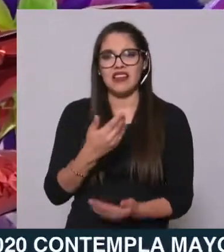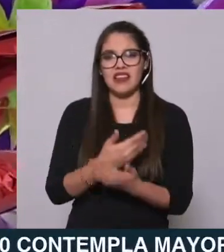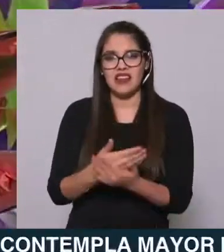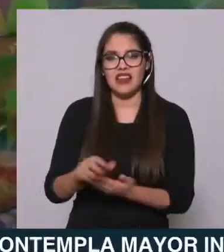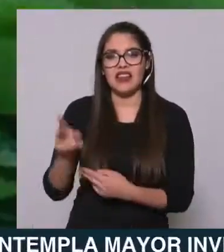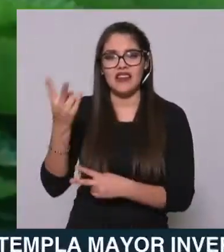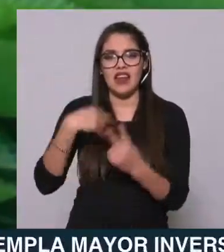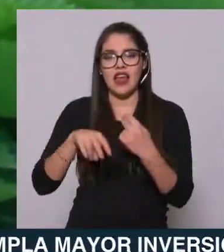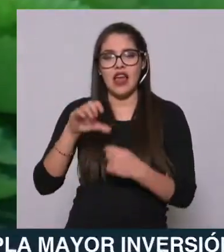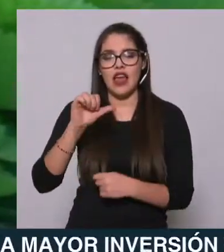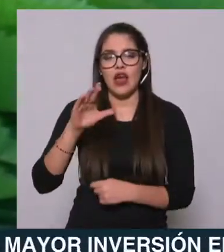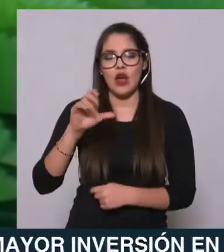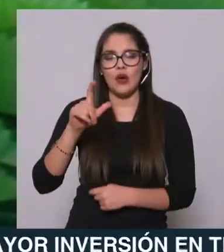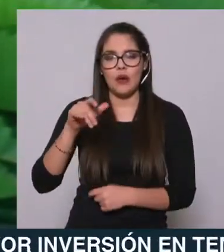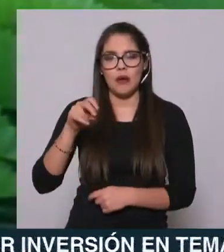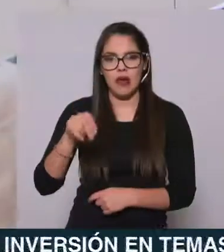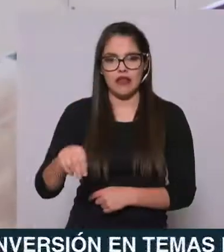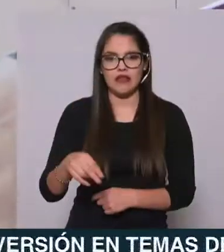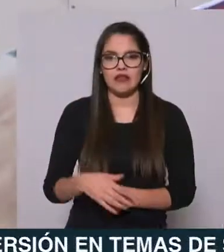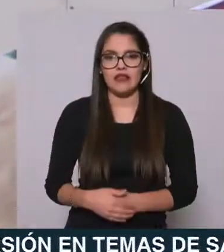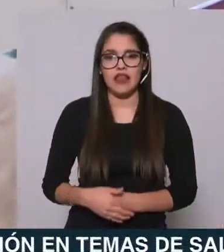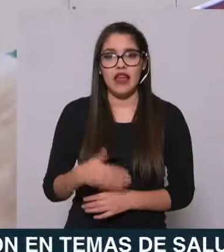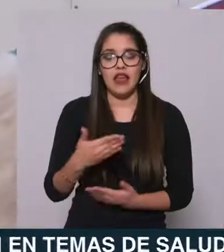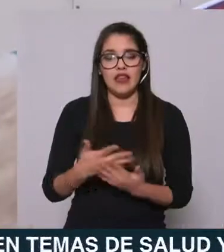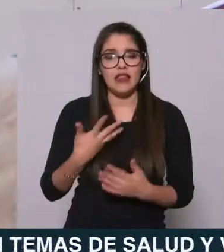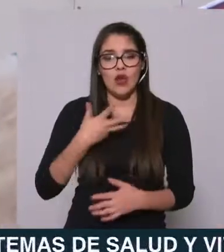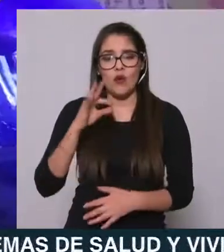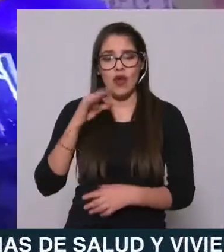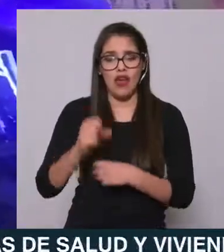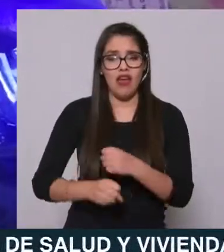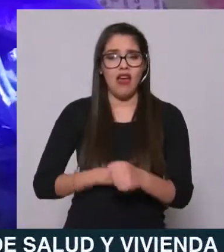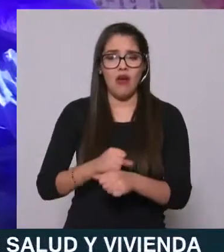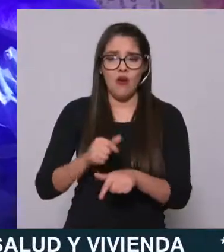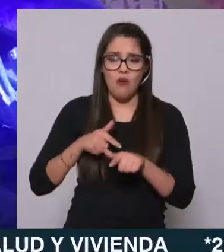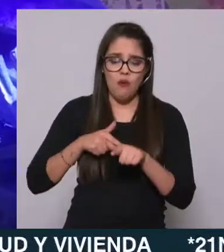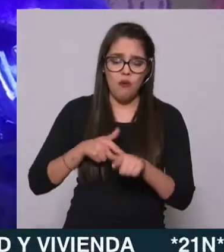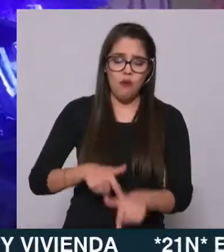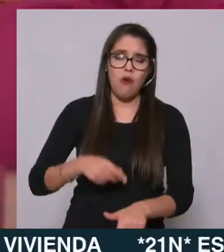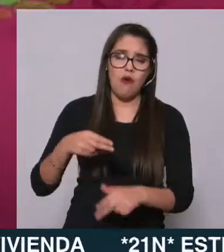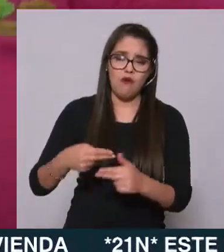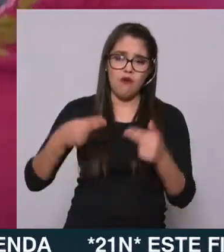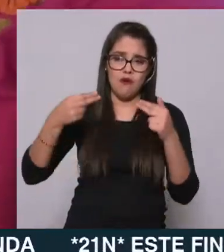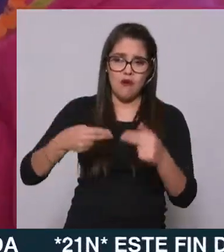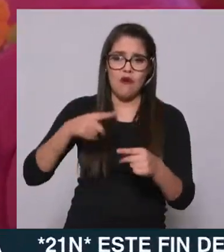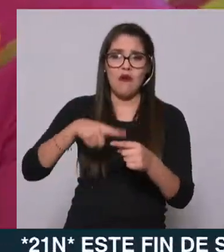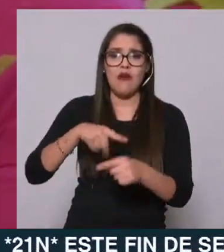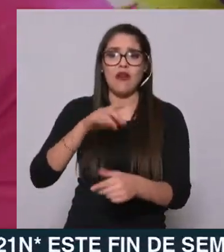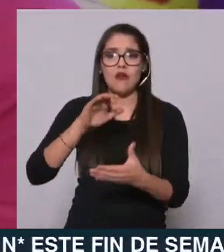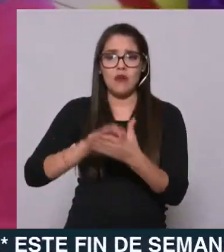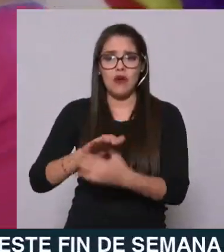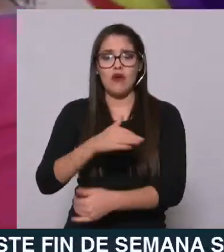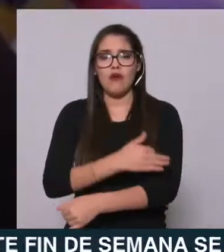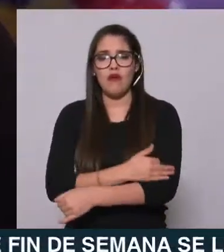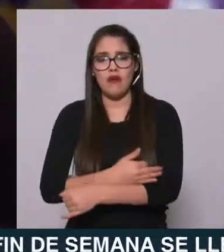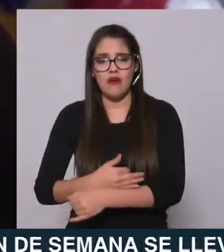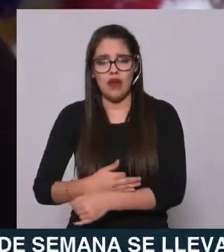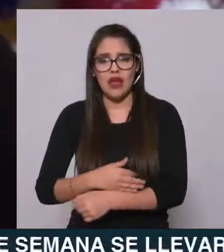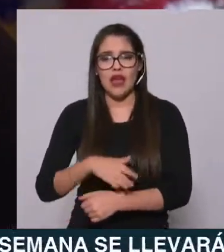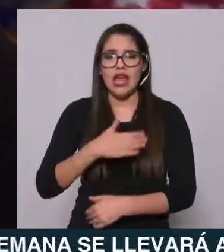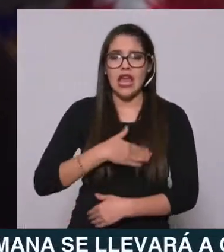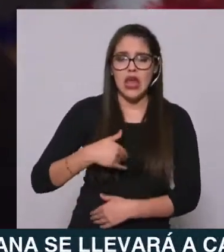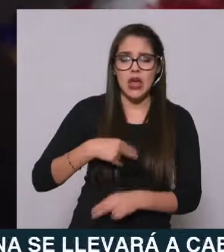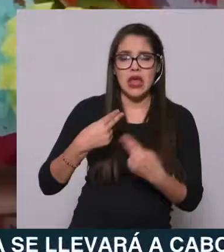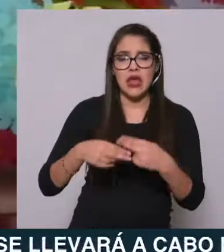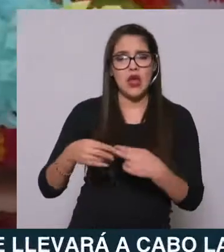Acolman. Actualmente tiene más de 40 años en el negocio que es familiar. Su esposo, hijos y nietos trabajan durante todo el